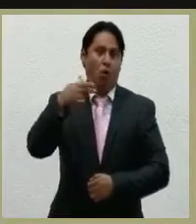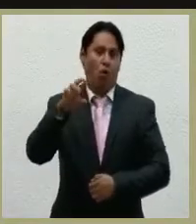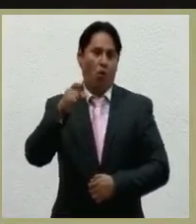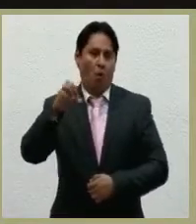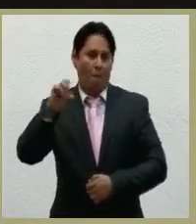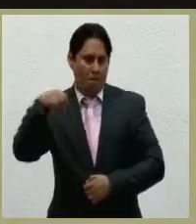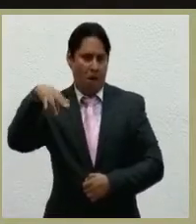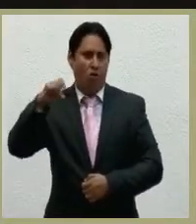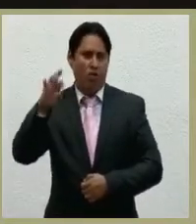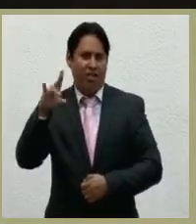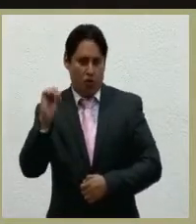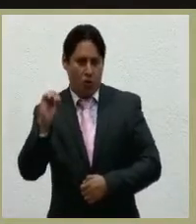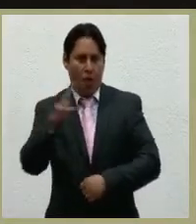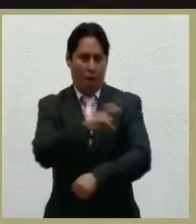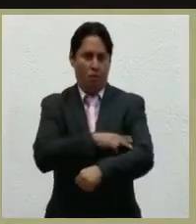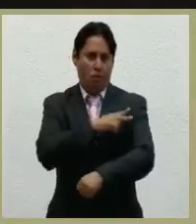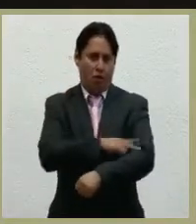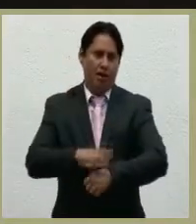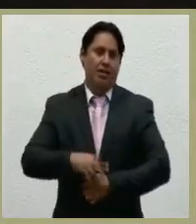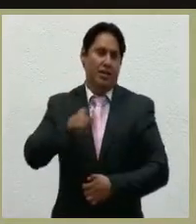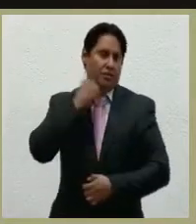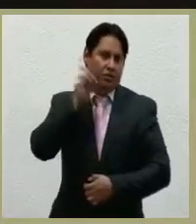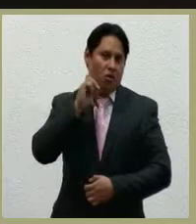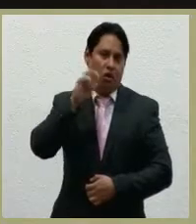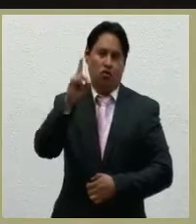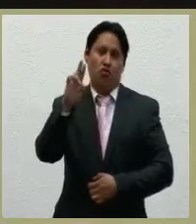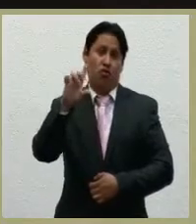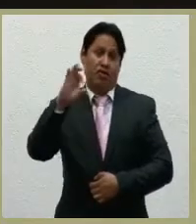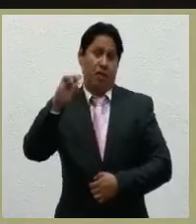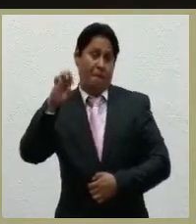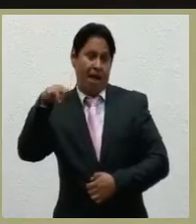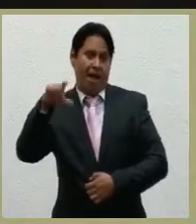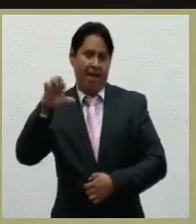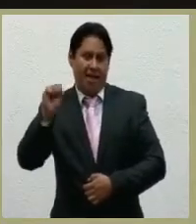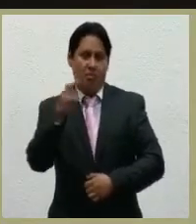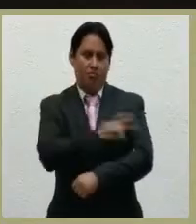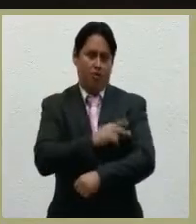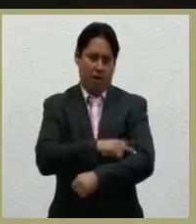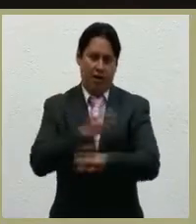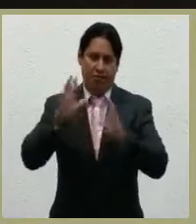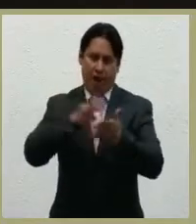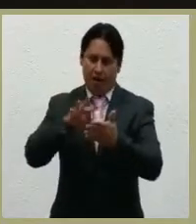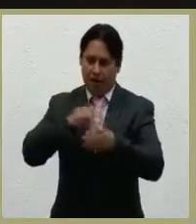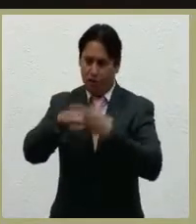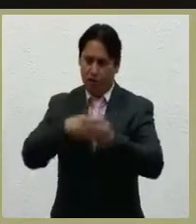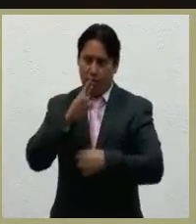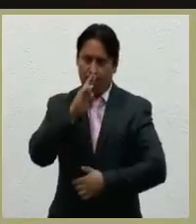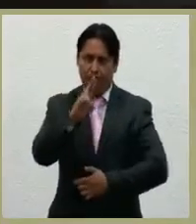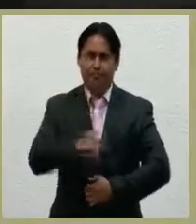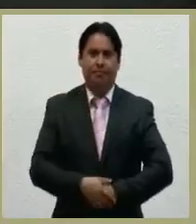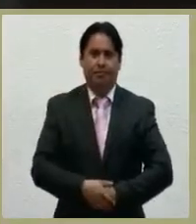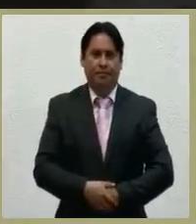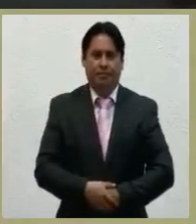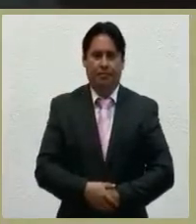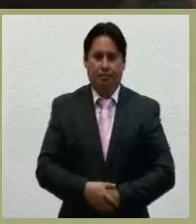Pérez Anzueto, vocal. Y diputada Dulce María Rodríguez Obando, vocal. Está leído el dictamen, diputada presidente.